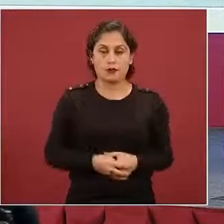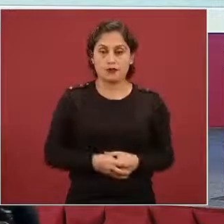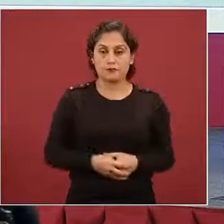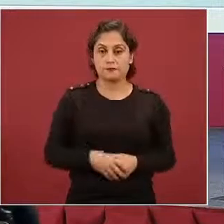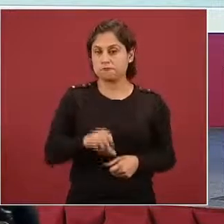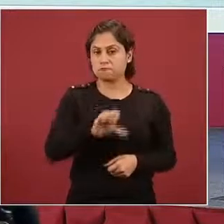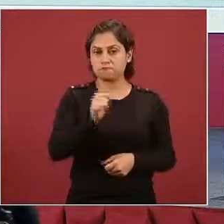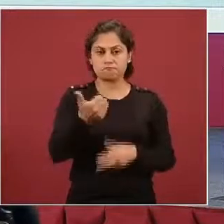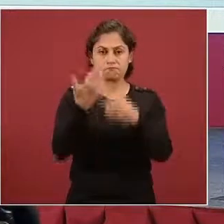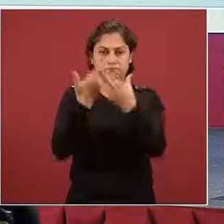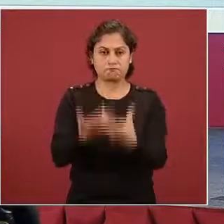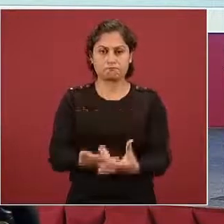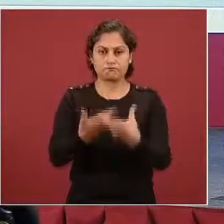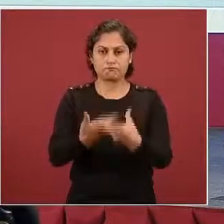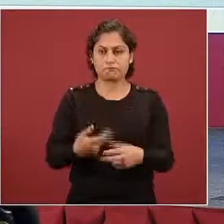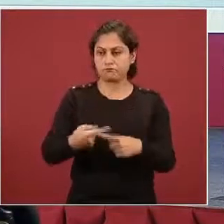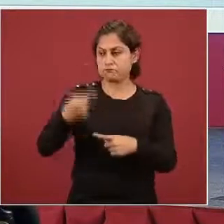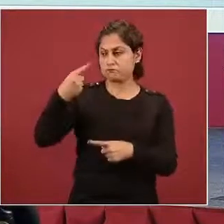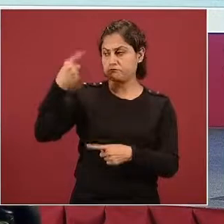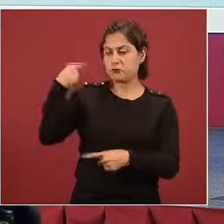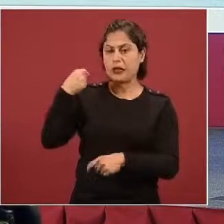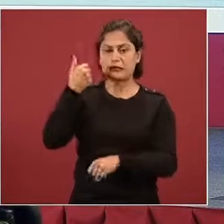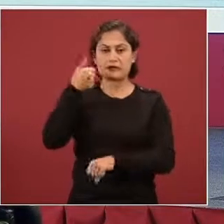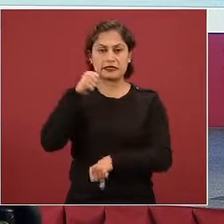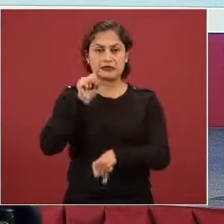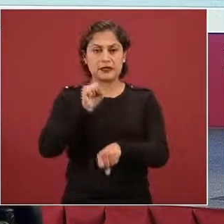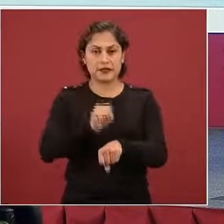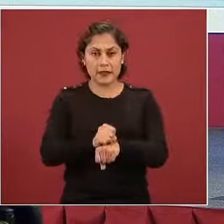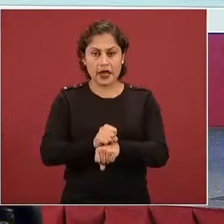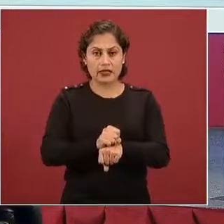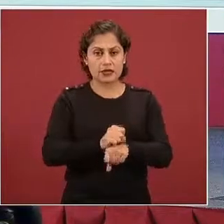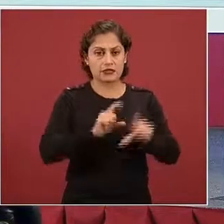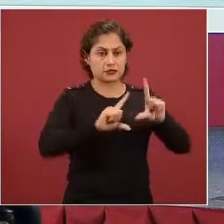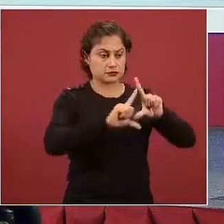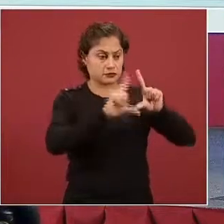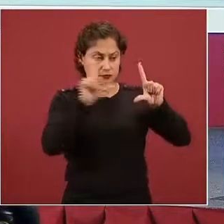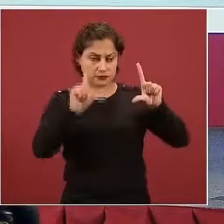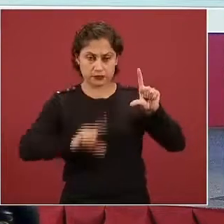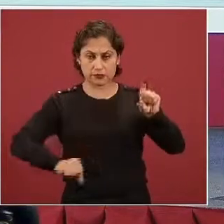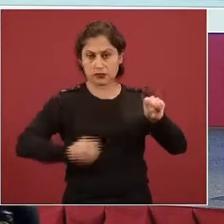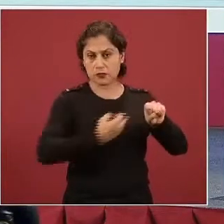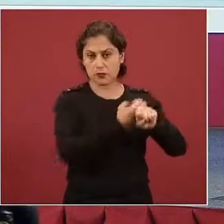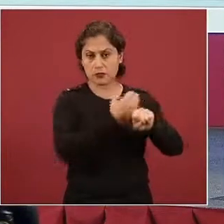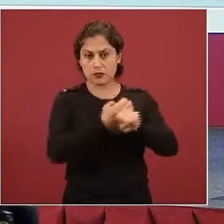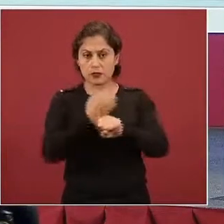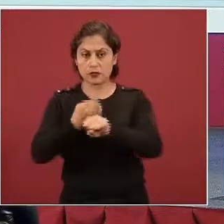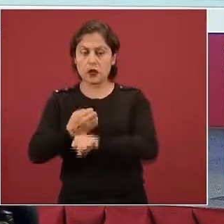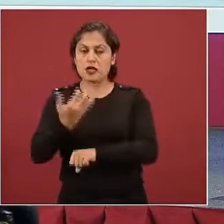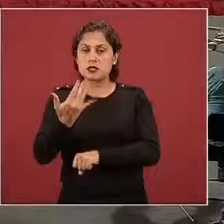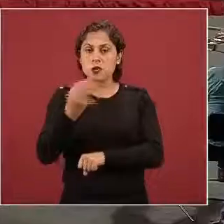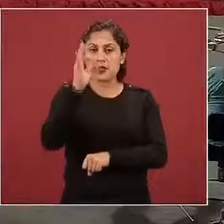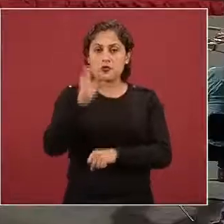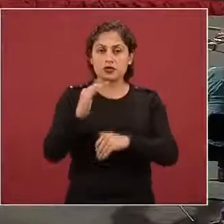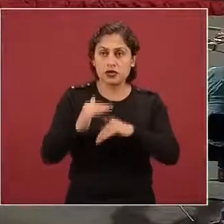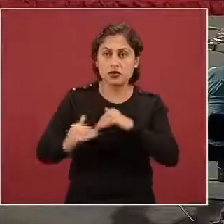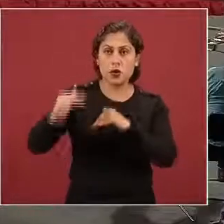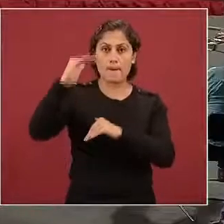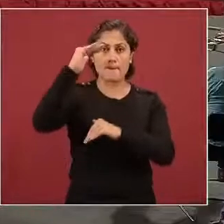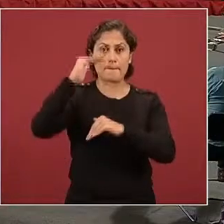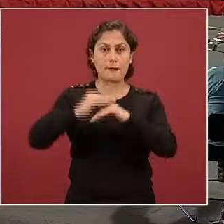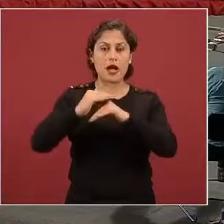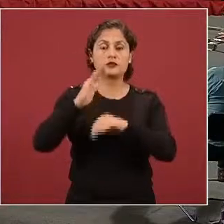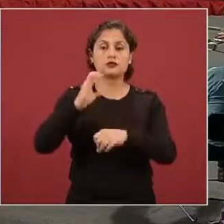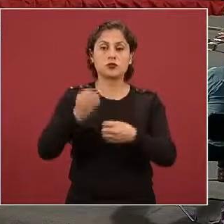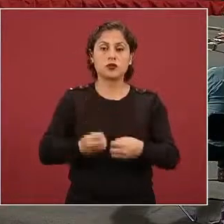muchas semanas, más de 6, ninguna entidad federativa tiene más del 50% de ocupación.